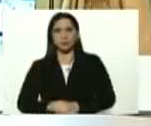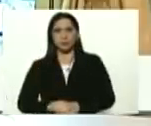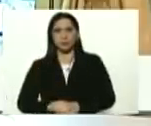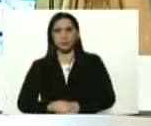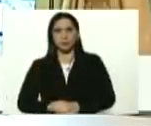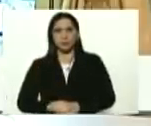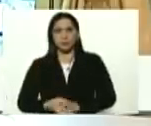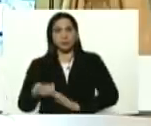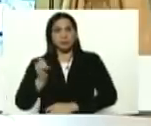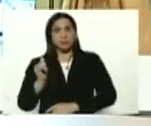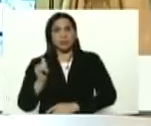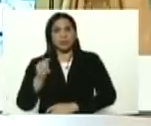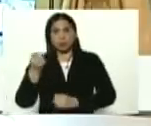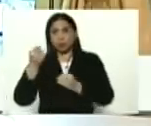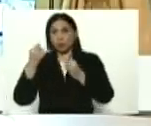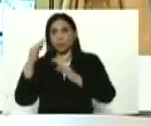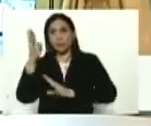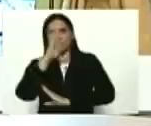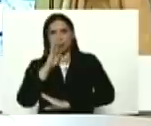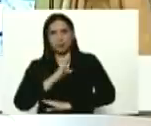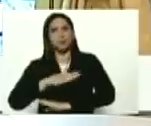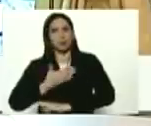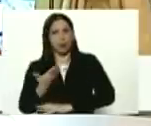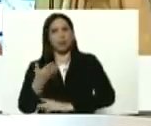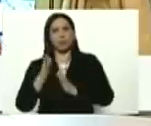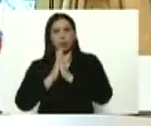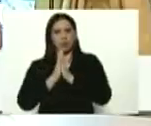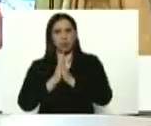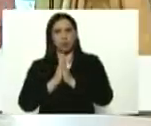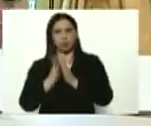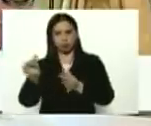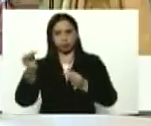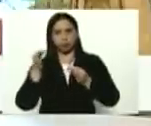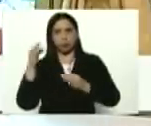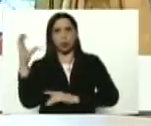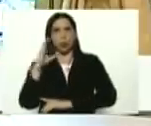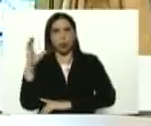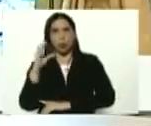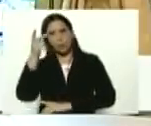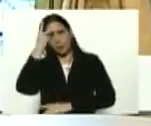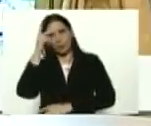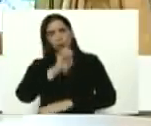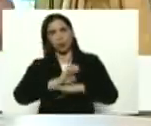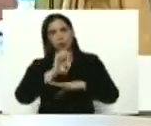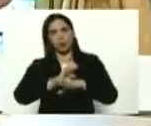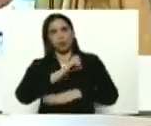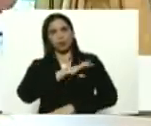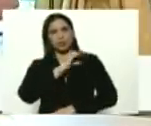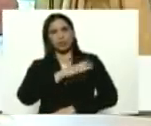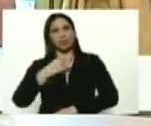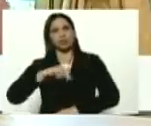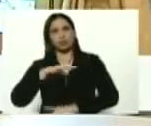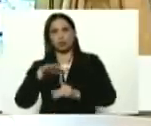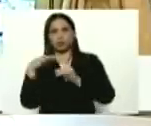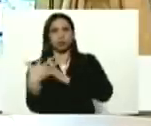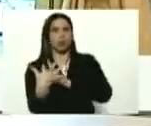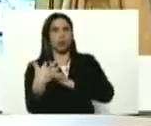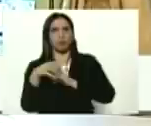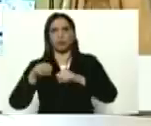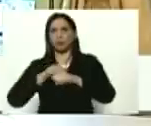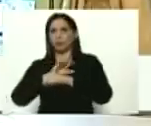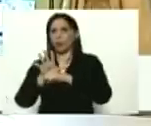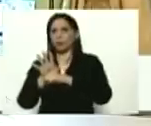Miren los números de Brasil, si me los pueden conseguir. Los números de Colombia, Perú, Ecuador, Chile. Estamos rodeados de